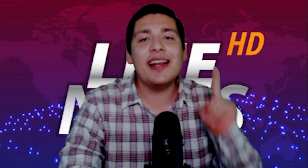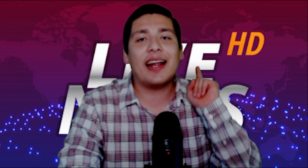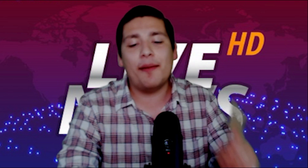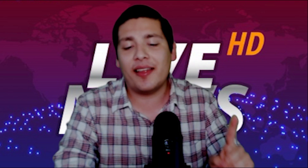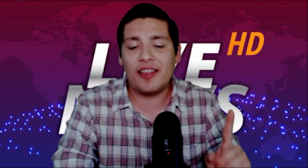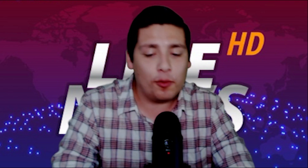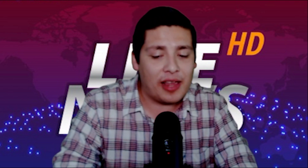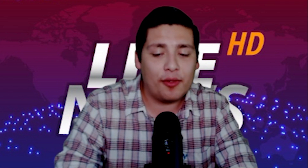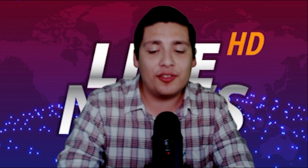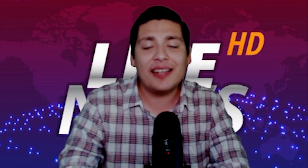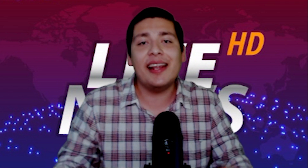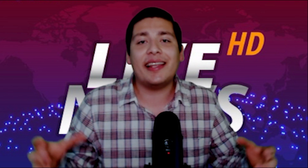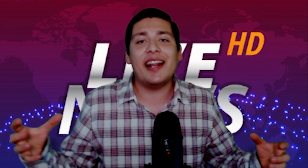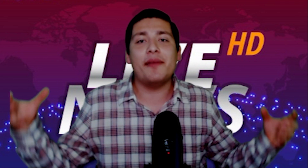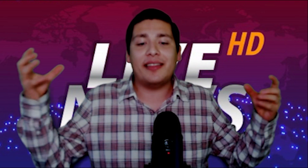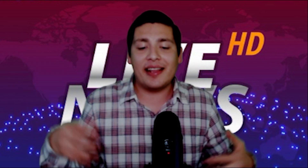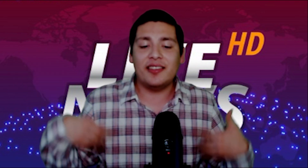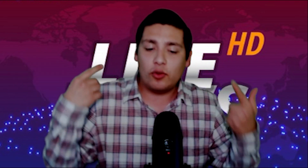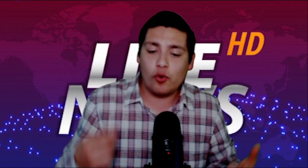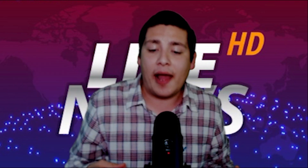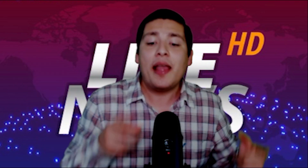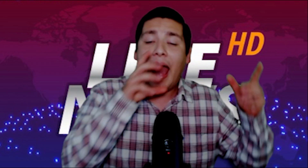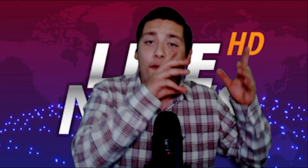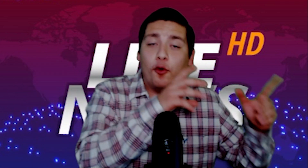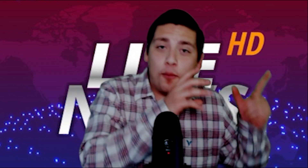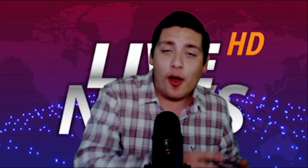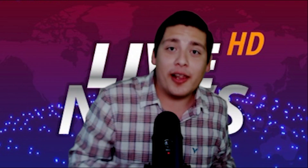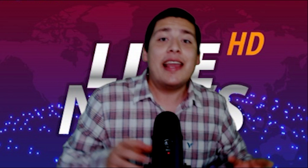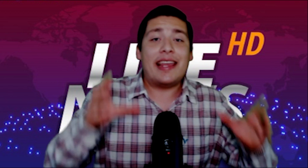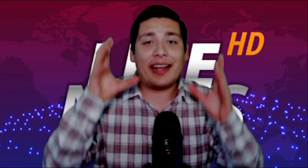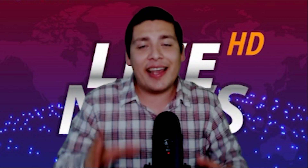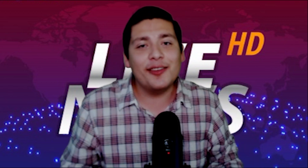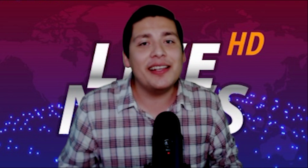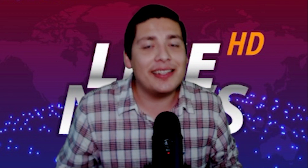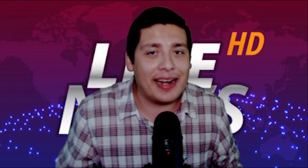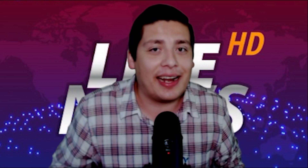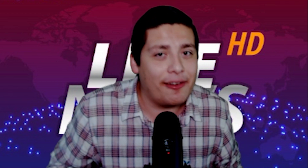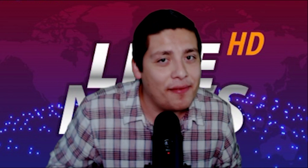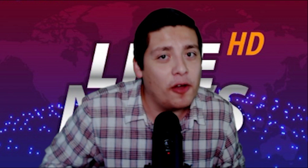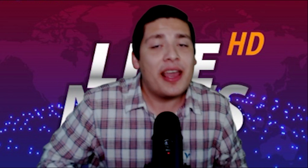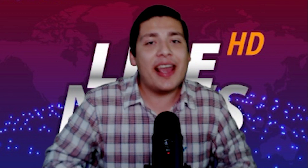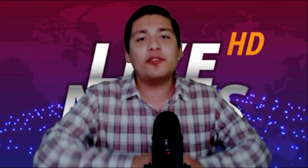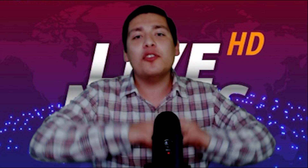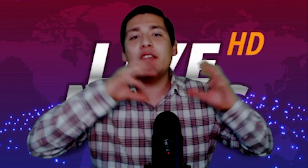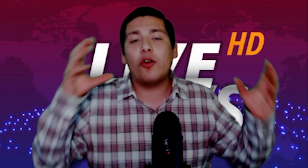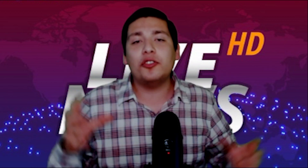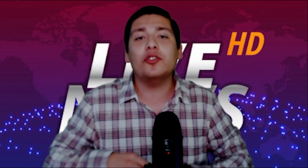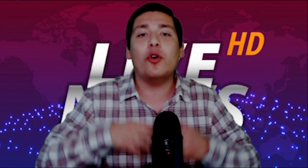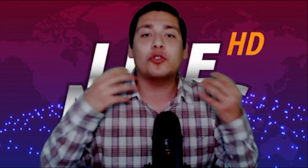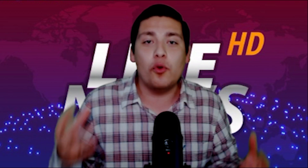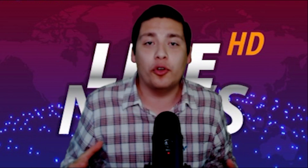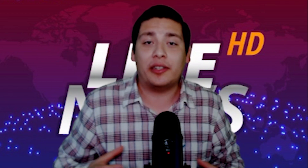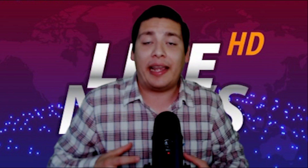es que en la Cámara de Diputados ya se le quiere meter en cintura al fútbol, y aquí es donde se están acabando estos